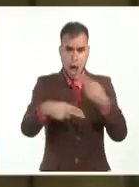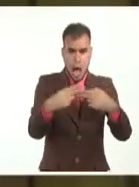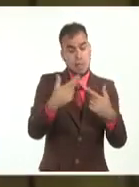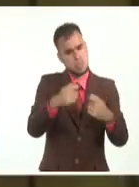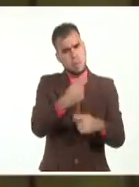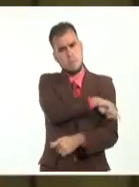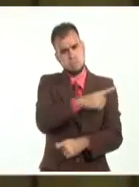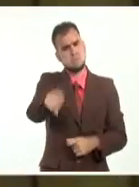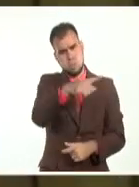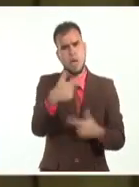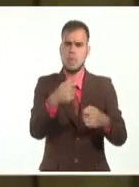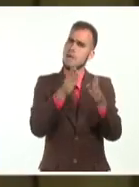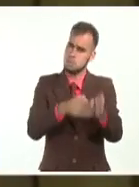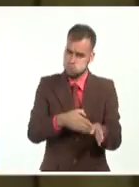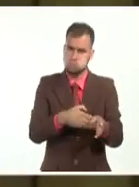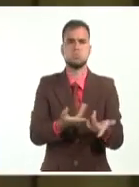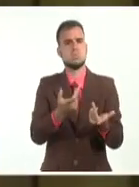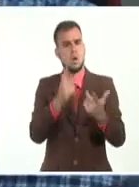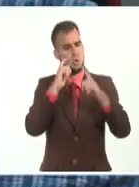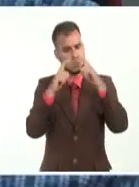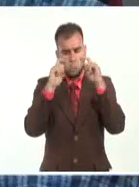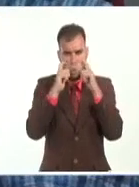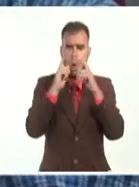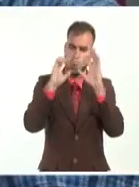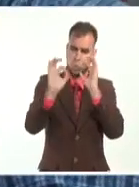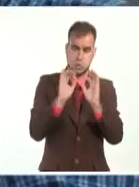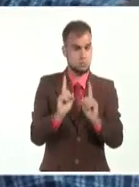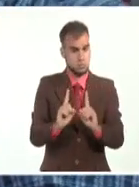población con disciplina y responsabilidad.